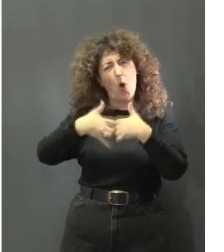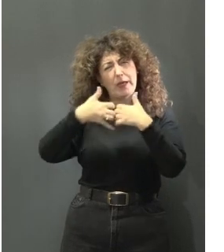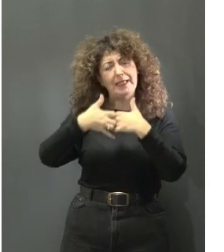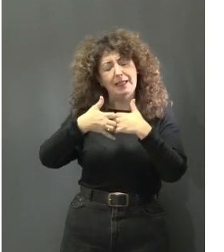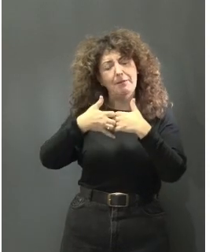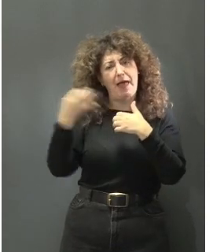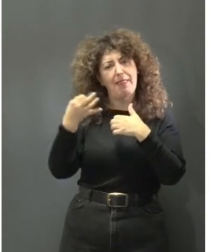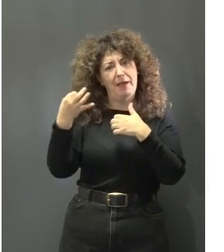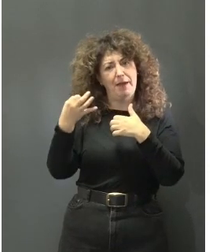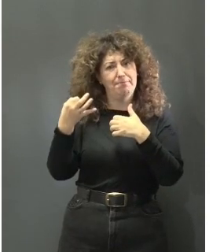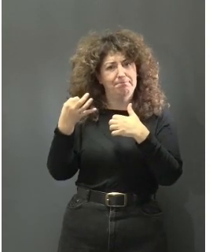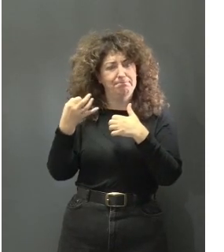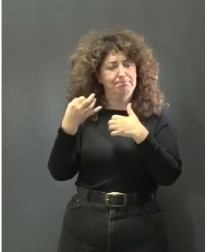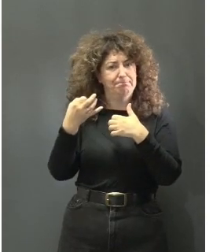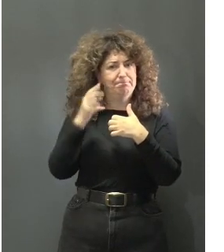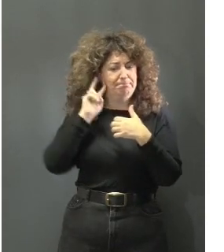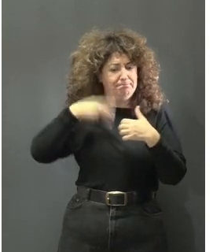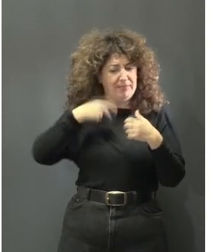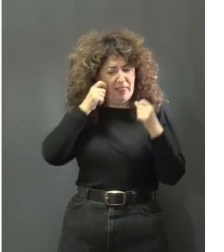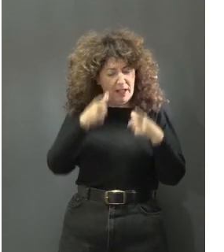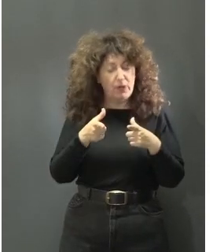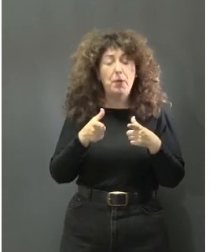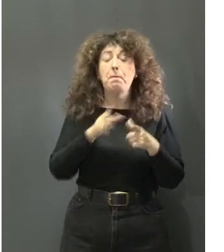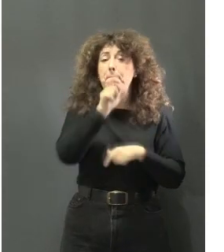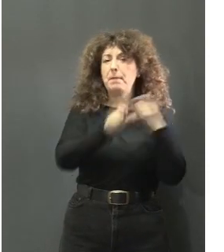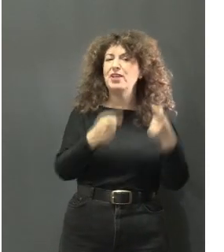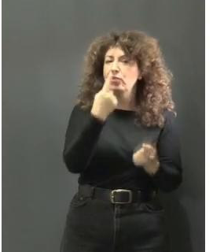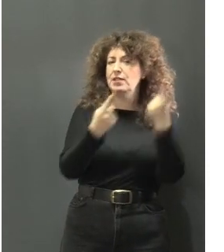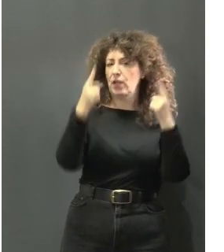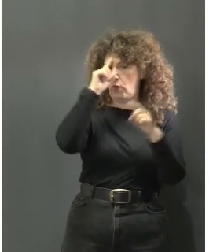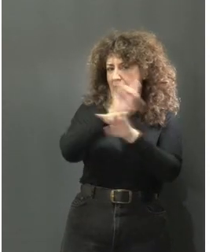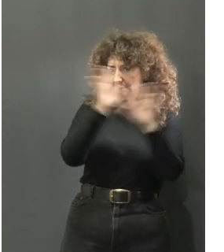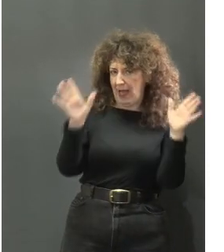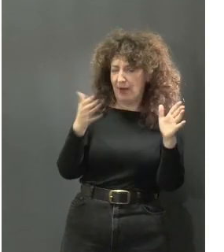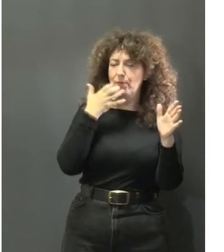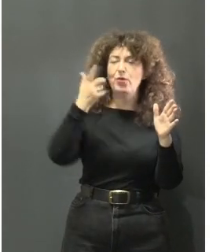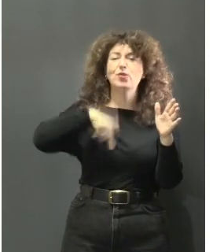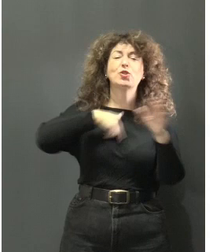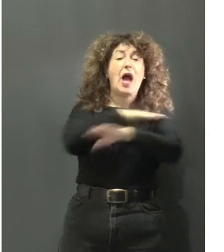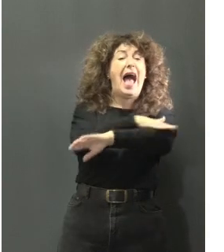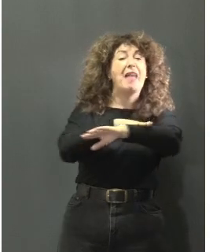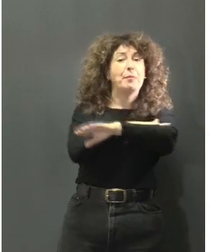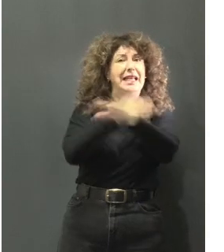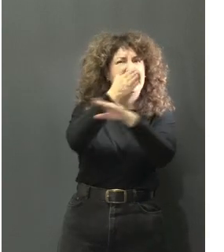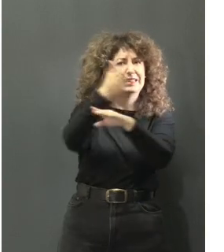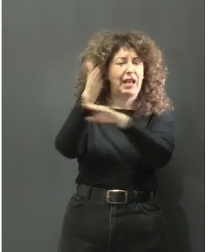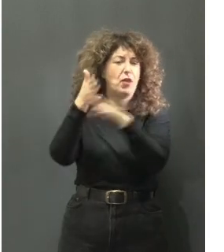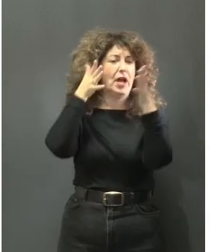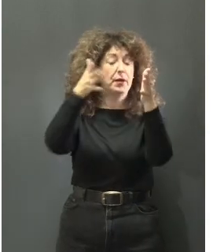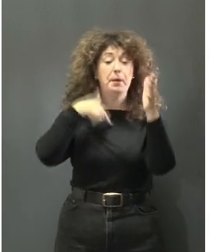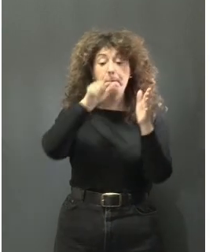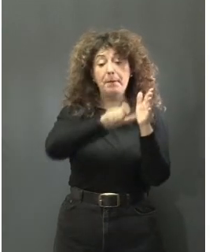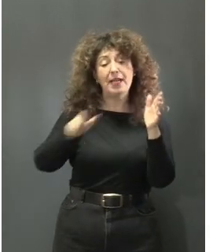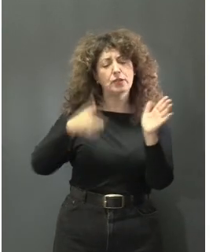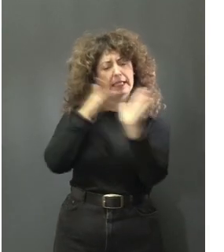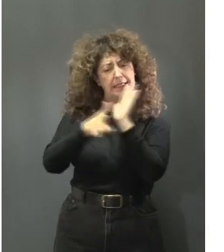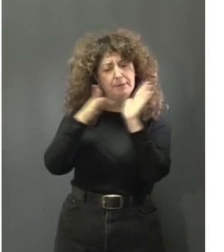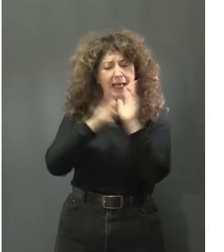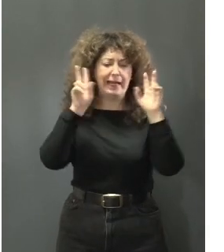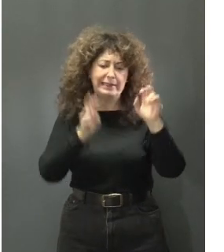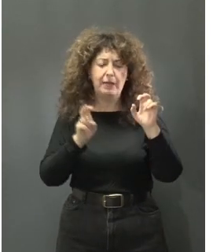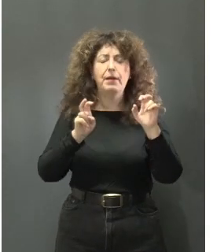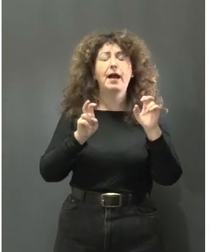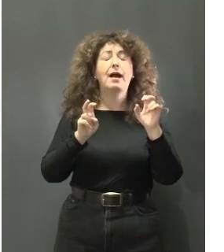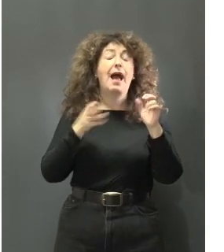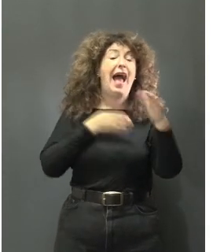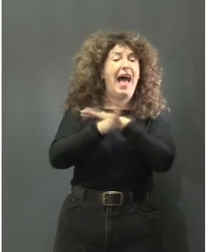claro, me estoy refiriendo al tema de los asesoramientos en otras administraciones que hemos tenido, hay personas que en cuanto les explicas la importancia de la accesibilidad